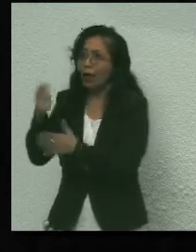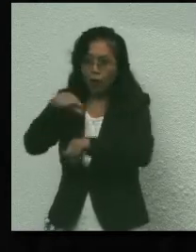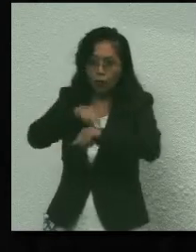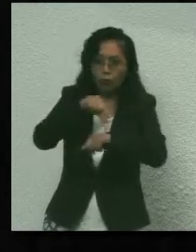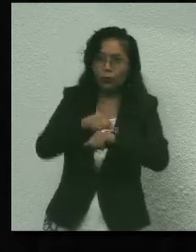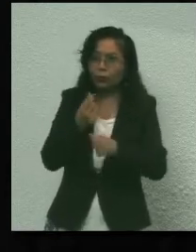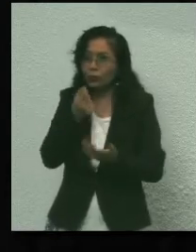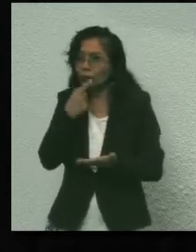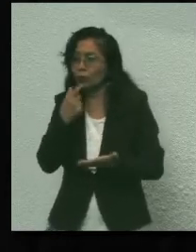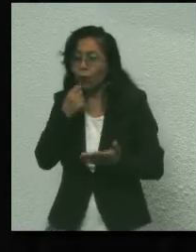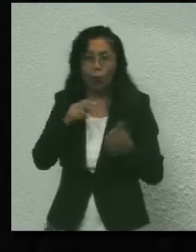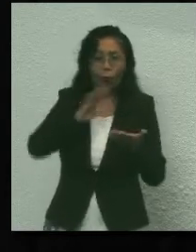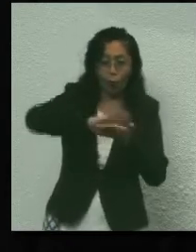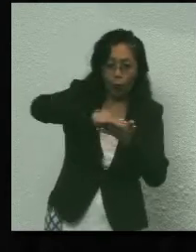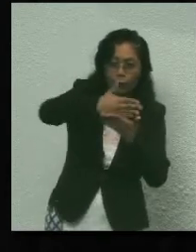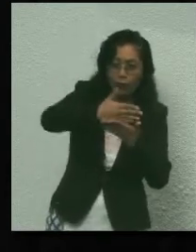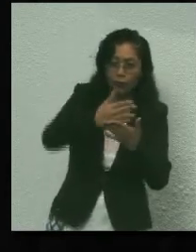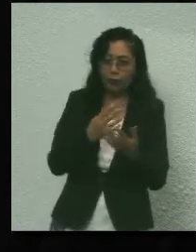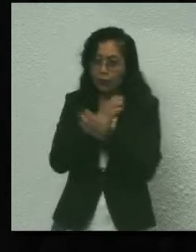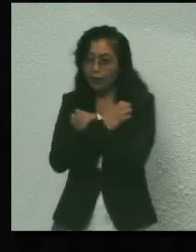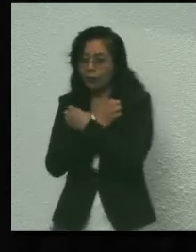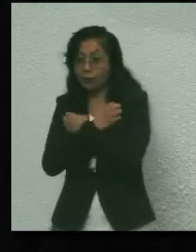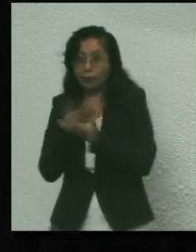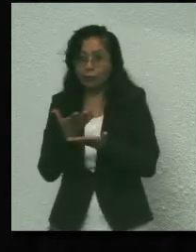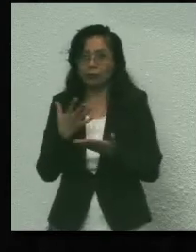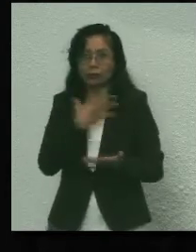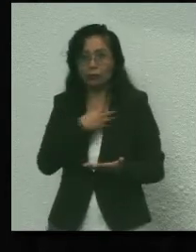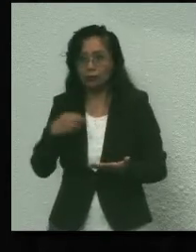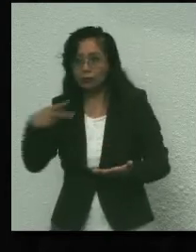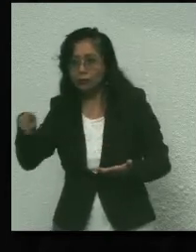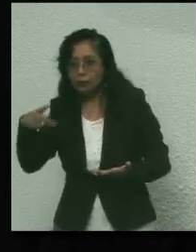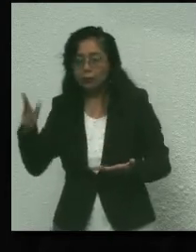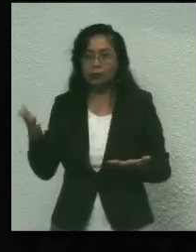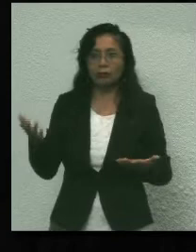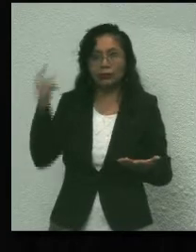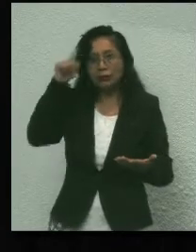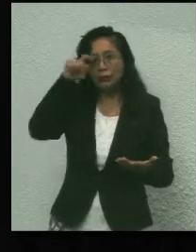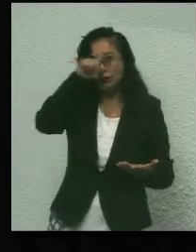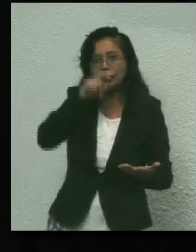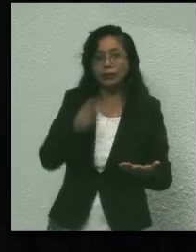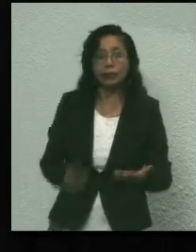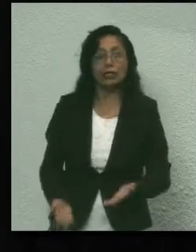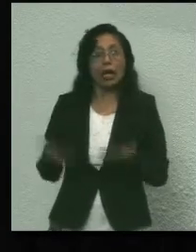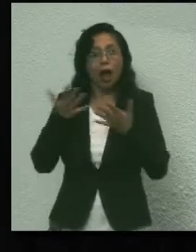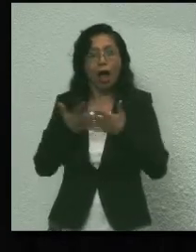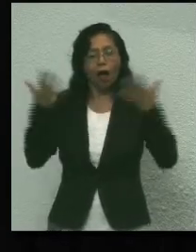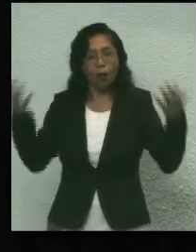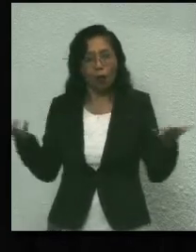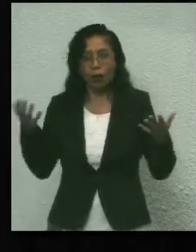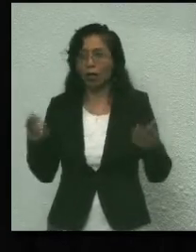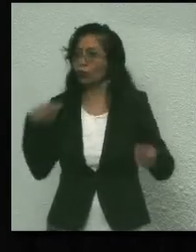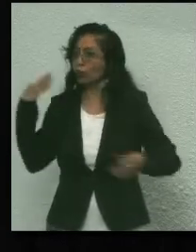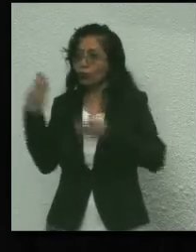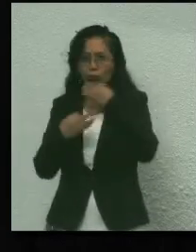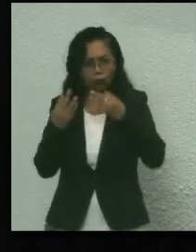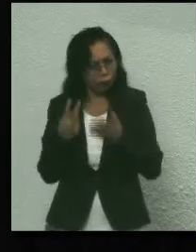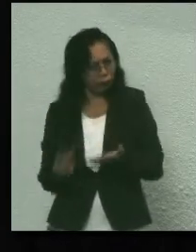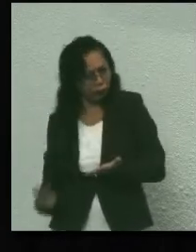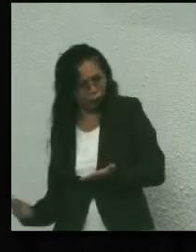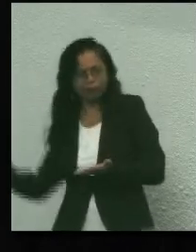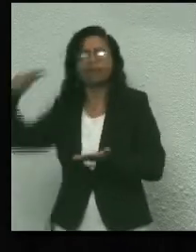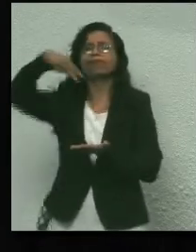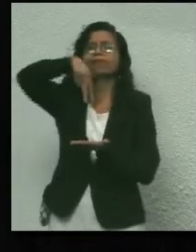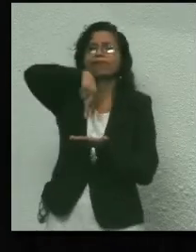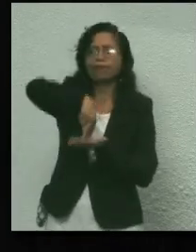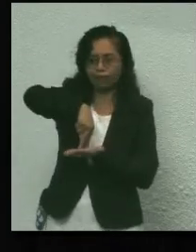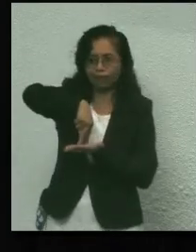una computadora para la educación de sus hijos. Estamos en el momento de ponernos de pie, de levantar nuestras